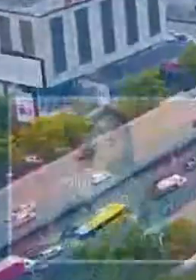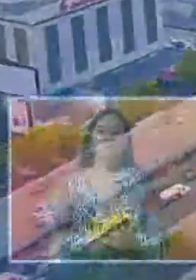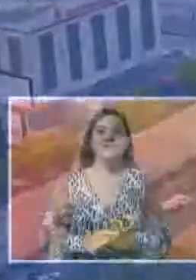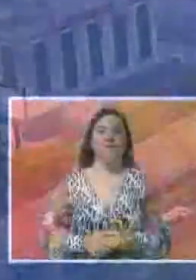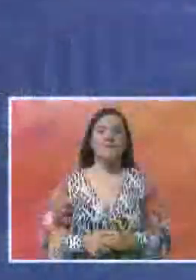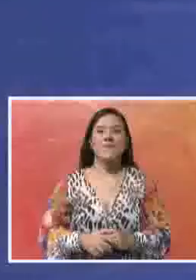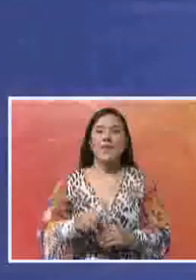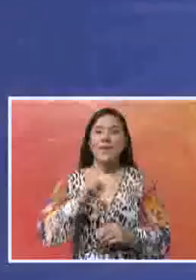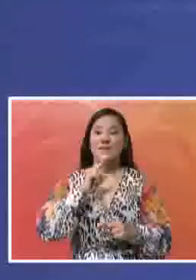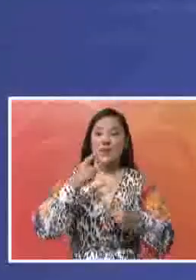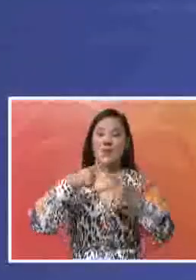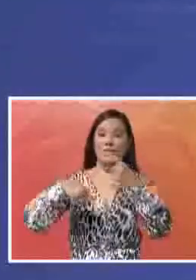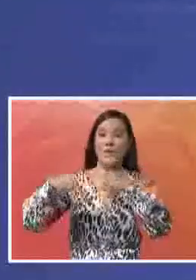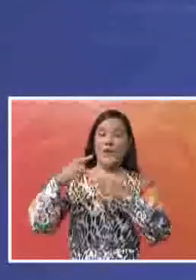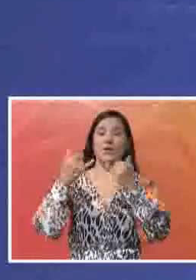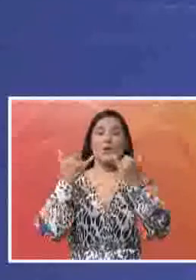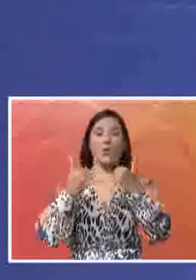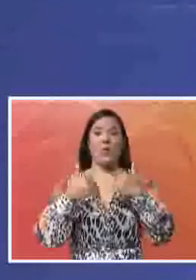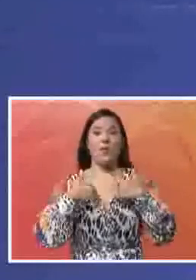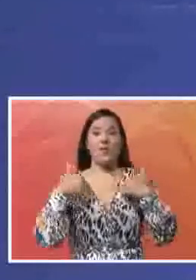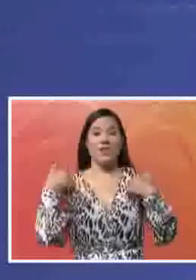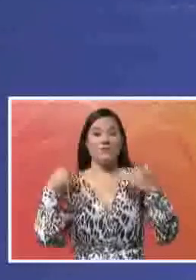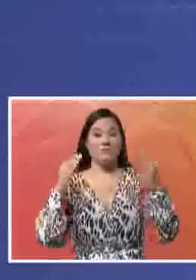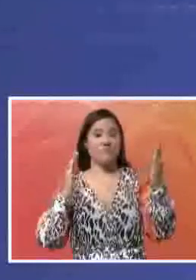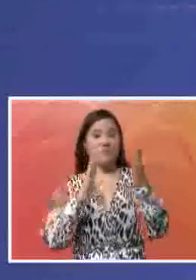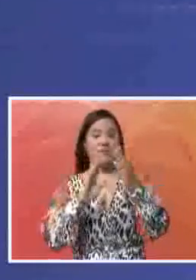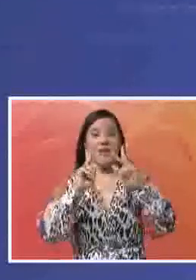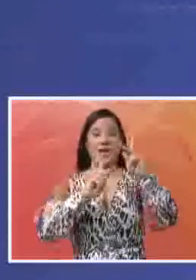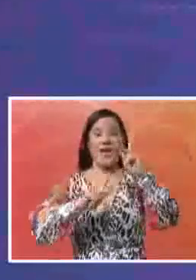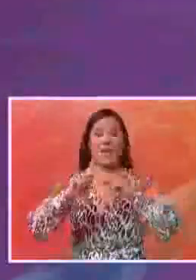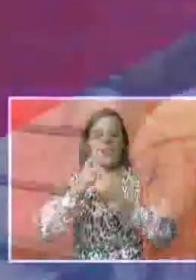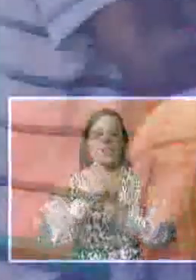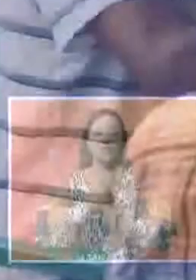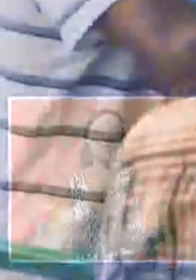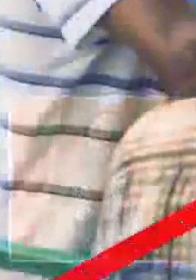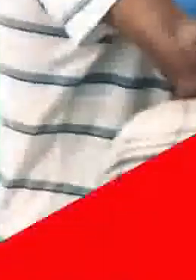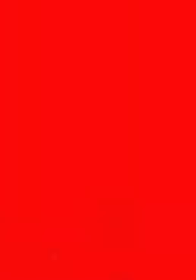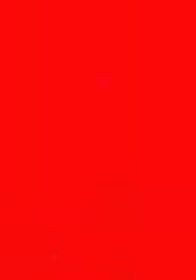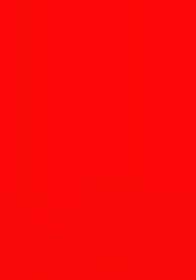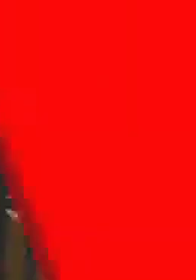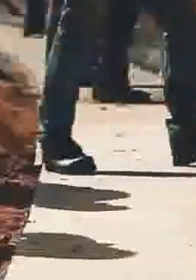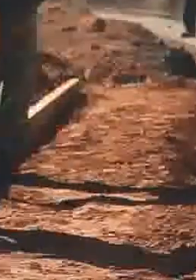estamos de vuelta y nos encontramos en su segmento gente que inspira